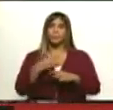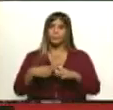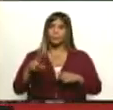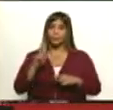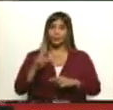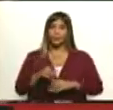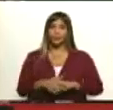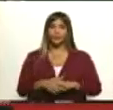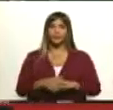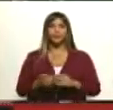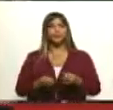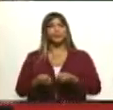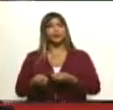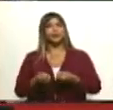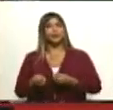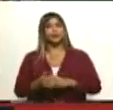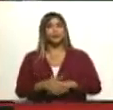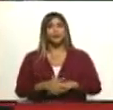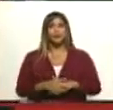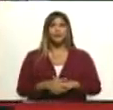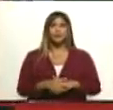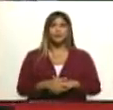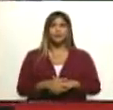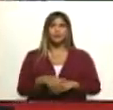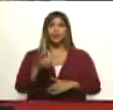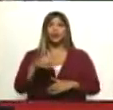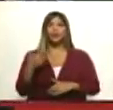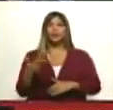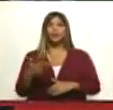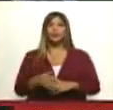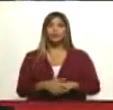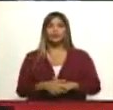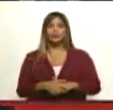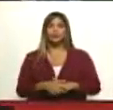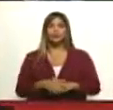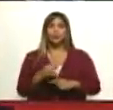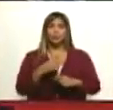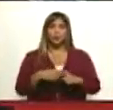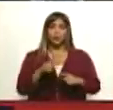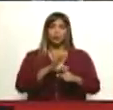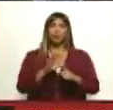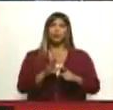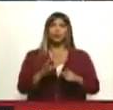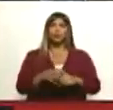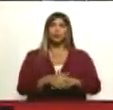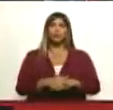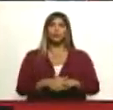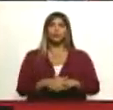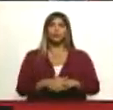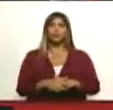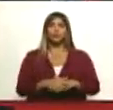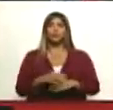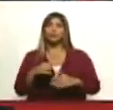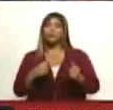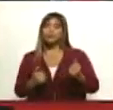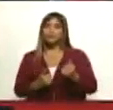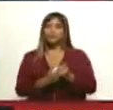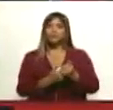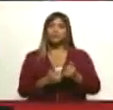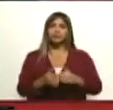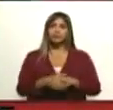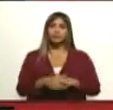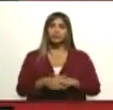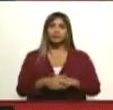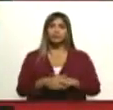la economía es muy importante pero sin cultura sin acompañamiento